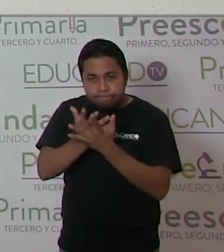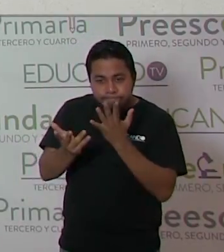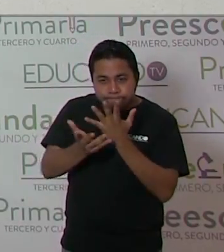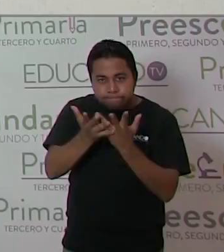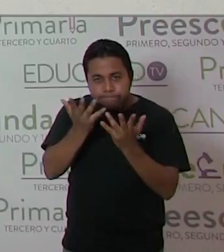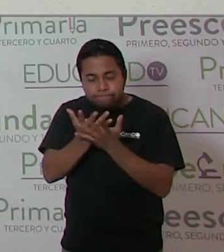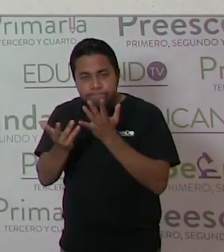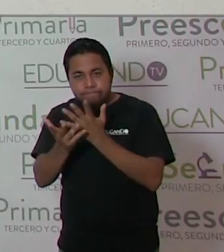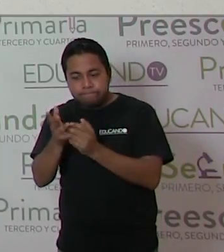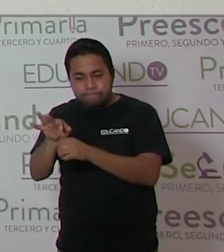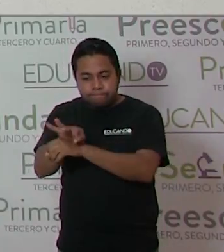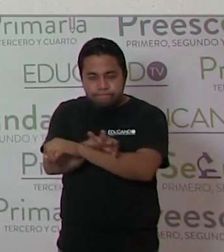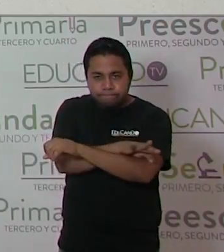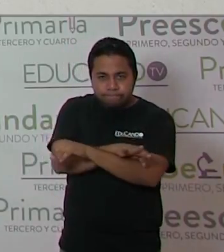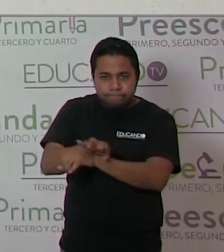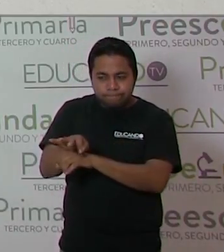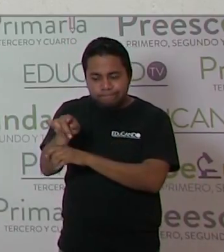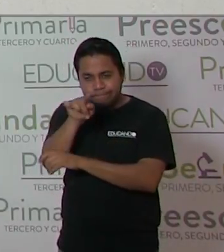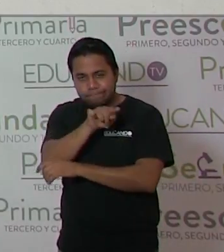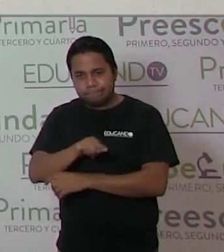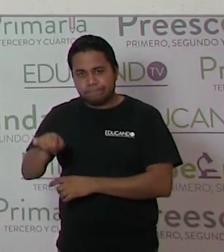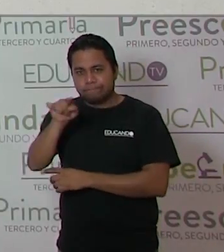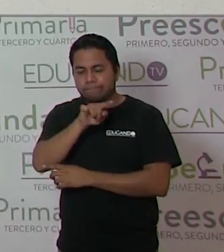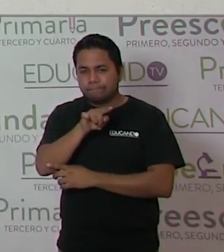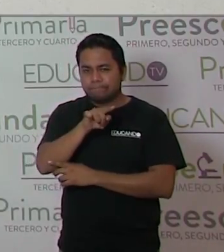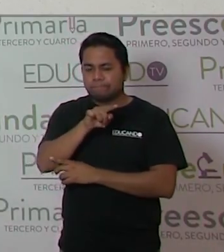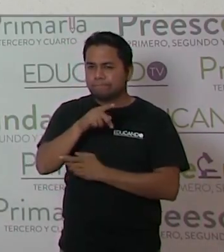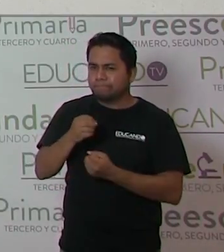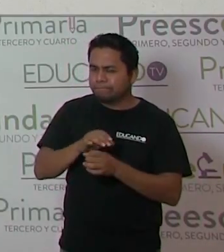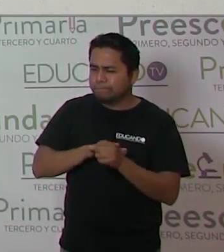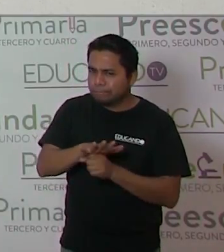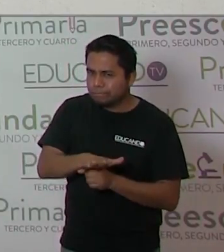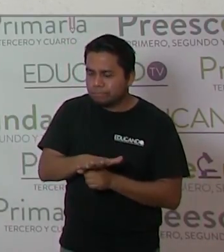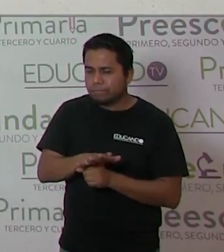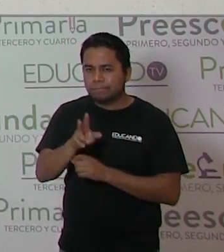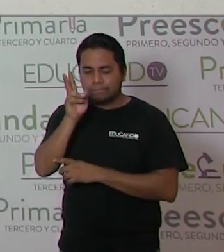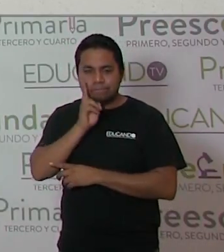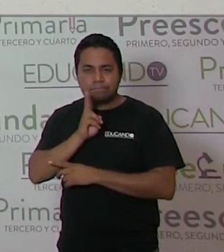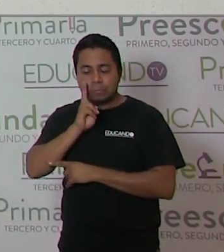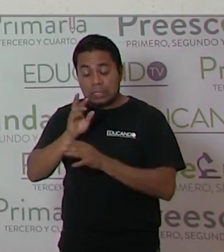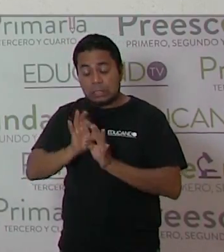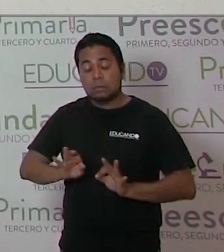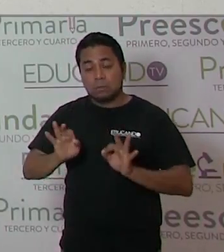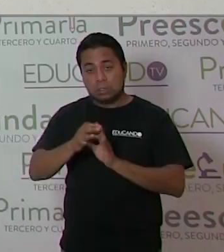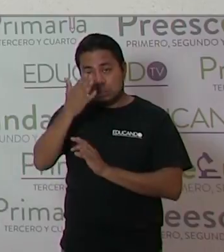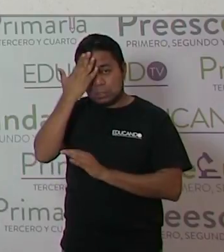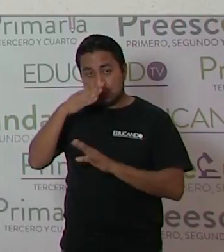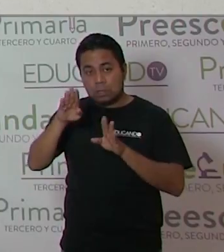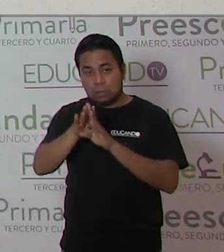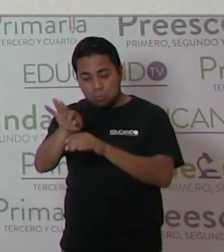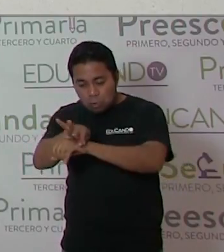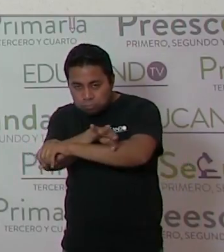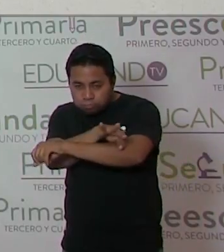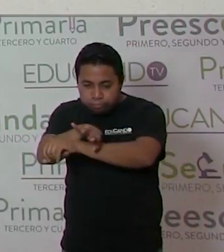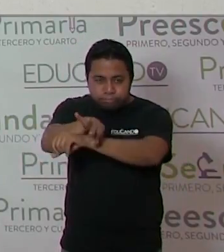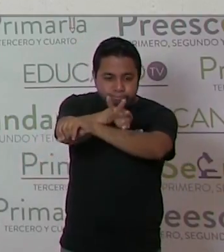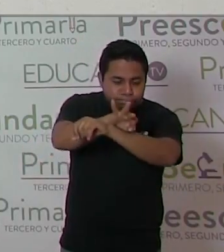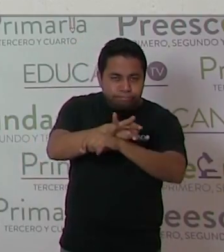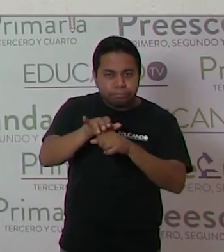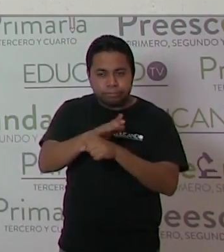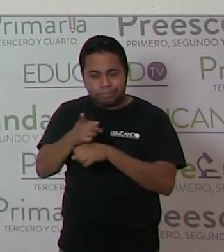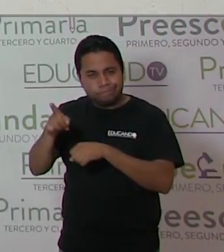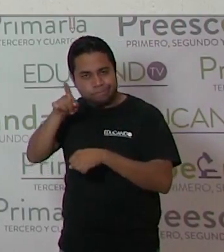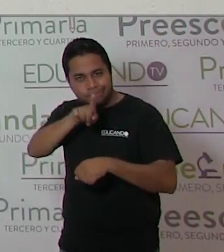un cilindro. Acuérdate que es importante saber construirlo, porque en nuestra vida